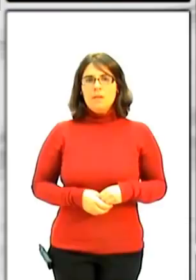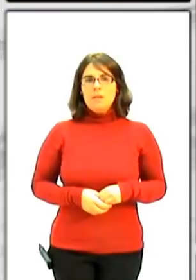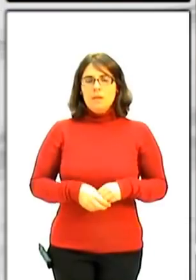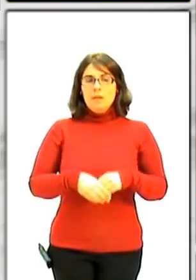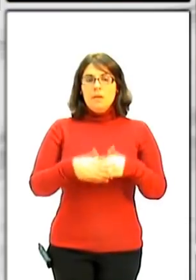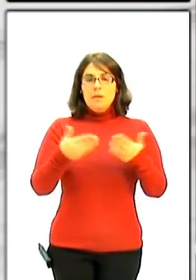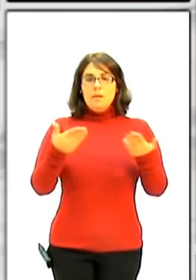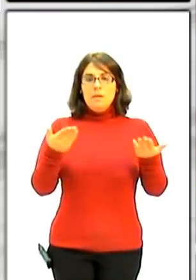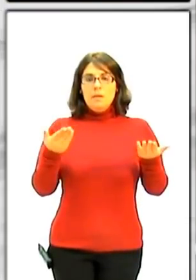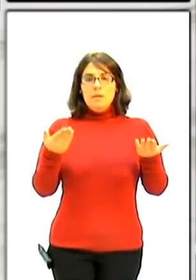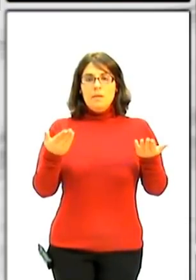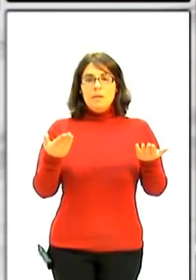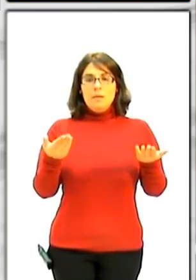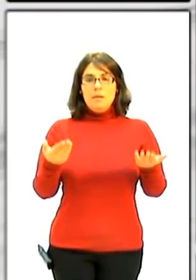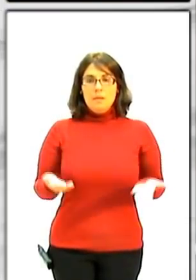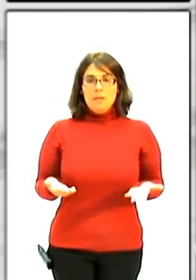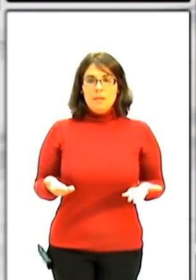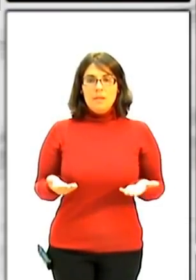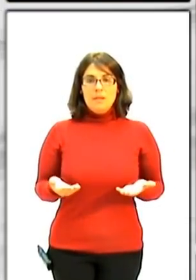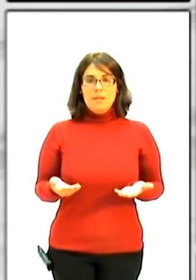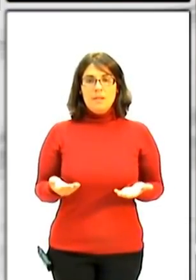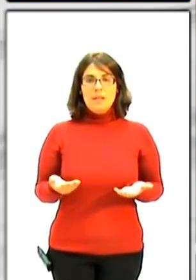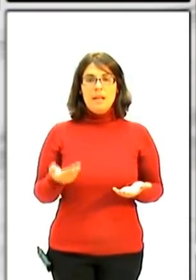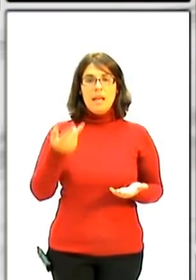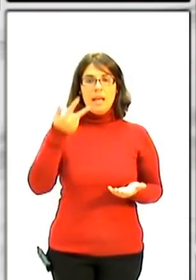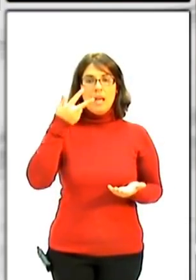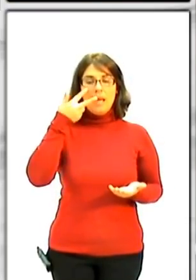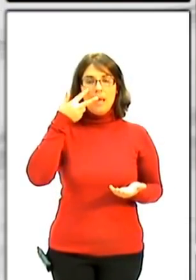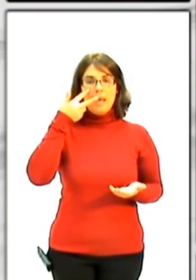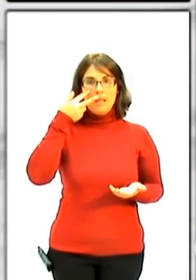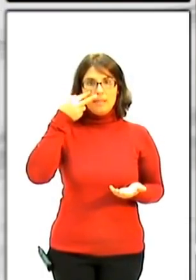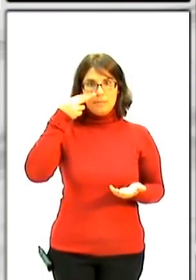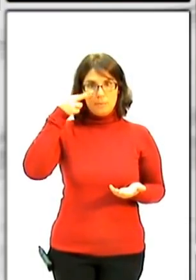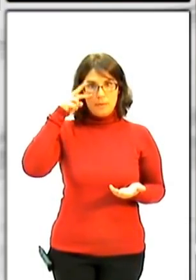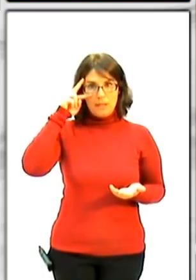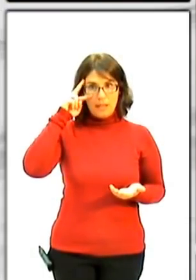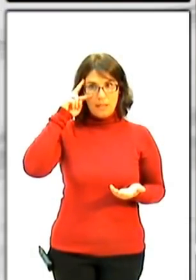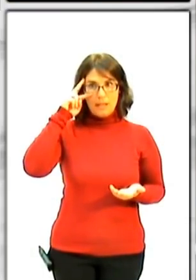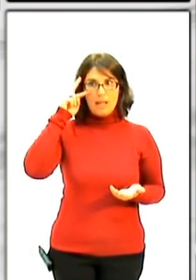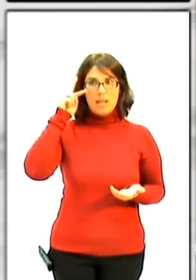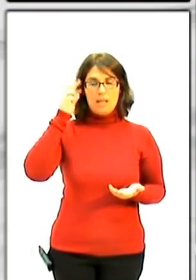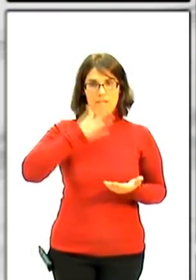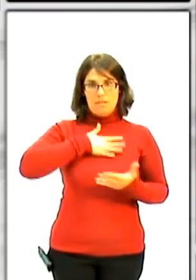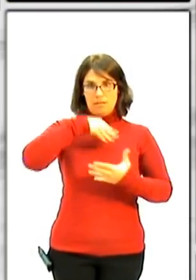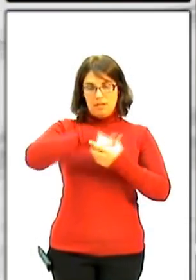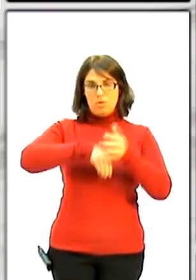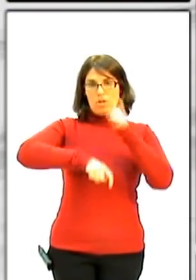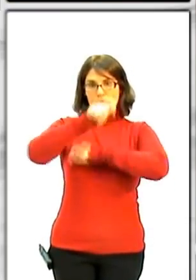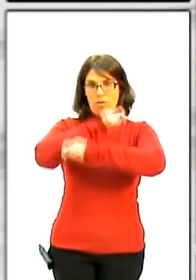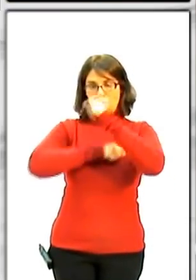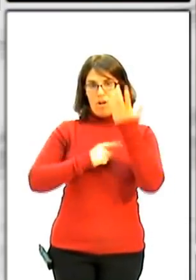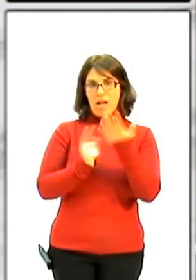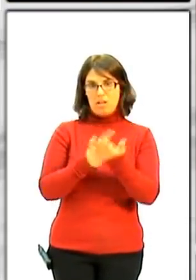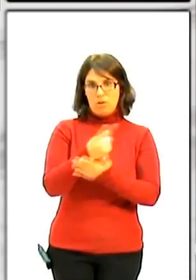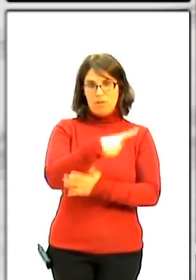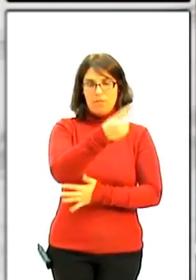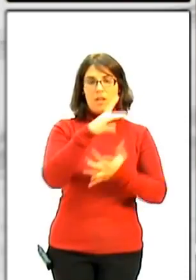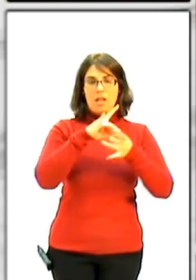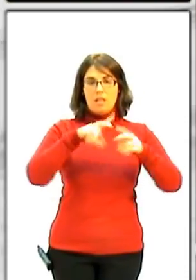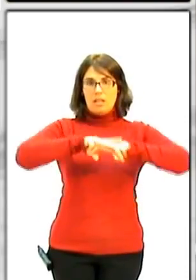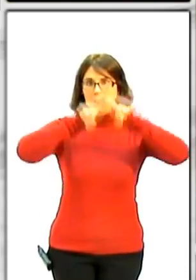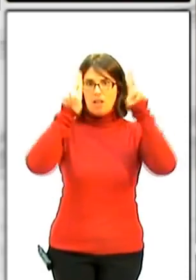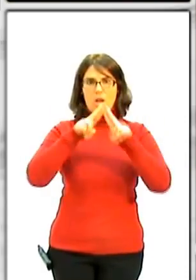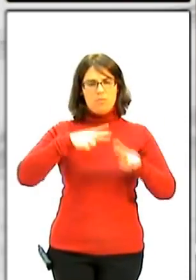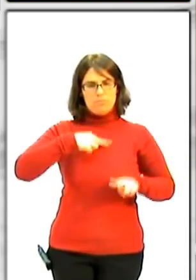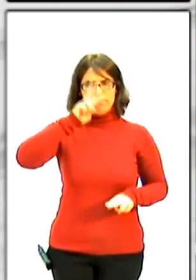La experiencia que hemos tenido en la Asociación Cartográfica Internacional, de la cual somos,